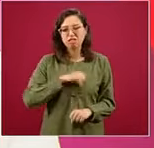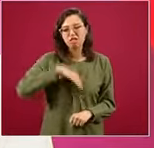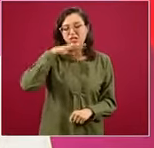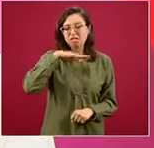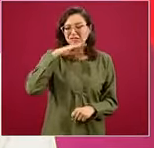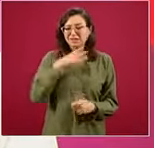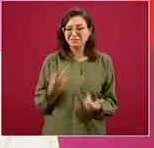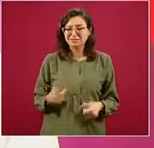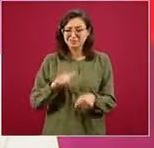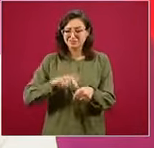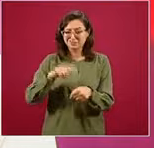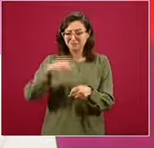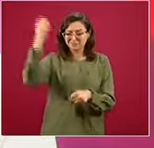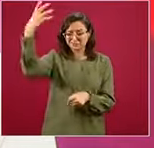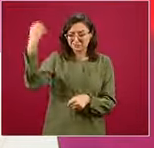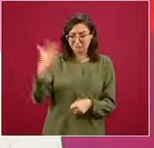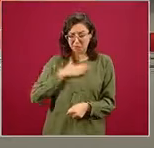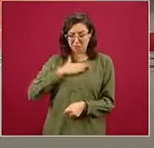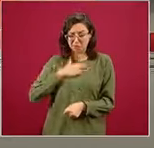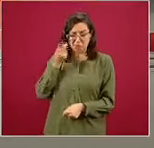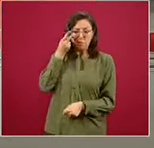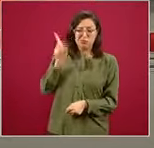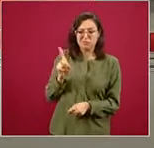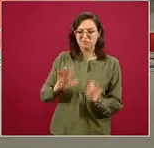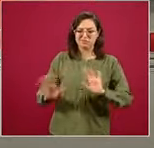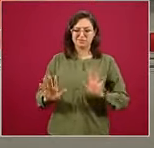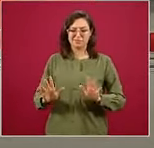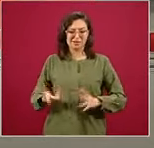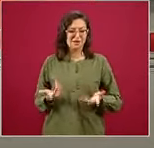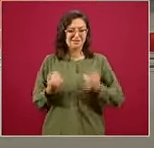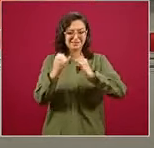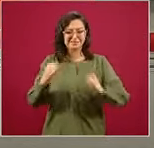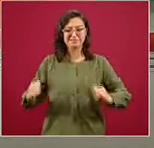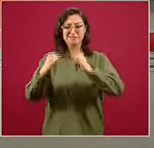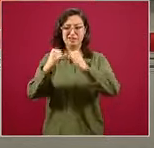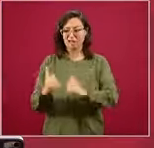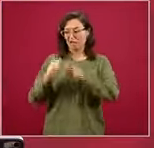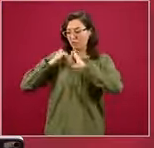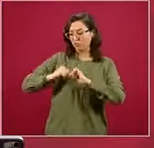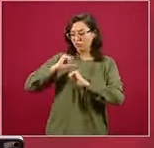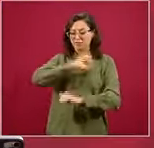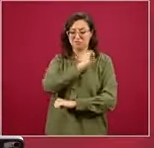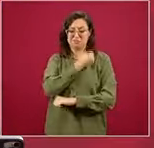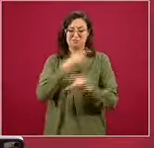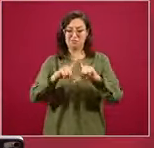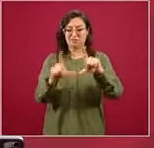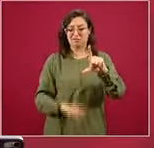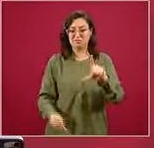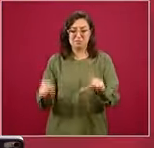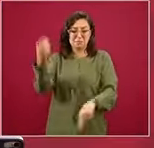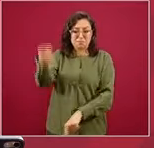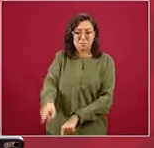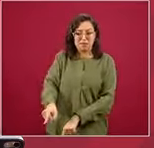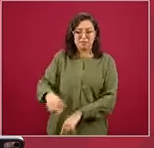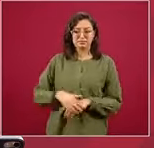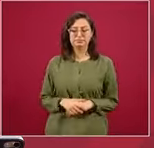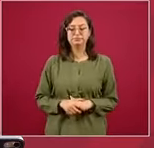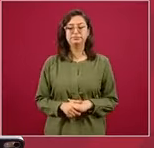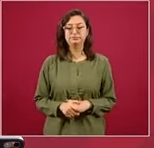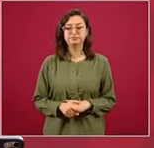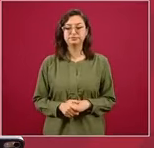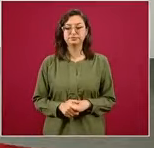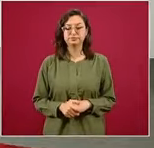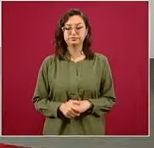de López-Gatell, no es el semáforo de López-Gatell, es el semáforo institucional de la Autoridad Sanitaria Federal, ¿no?